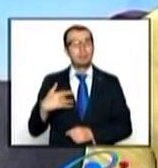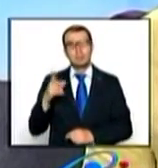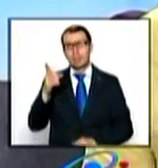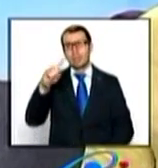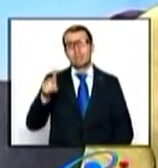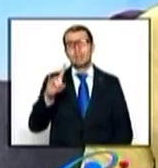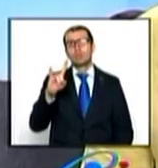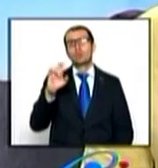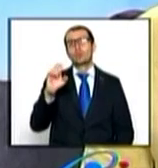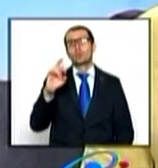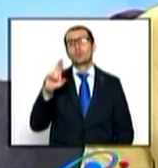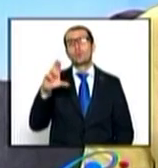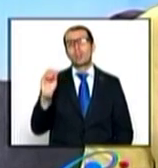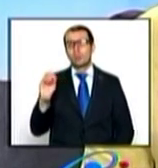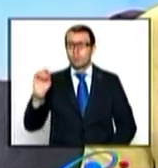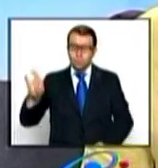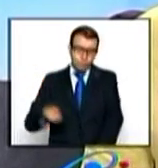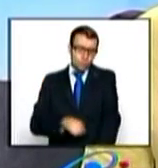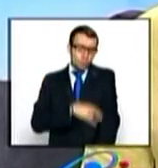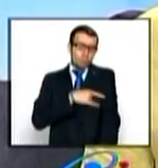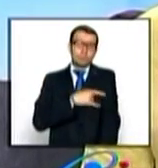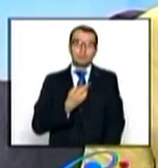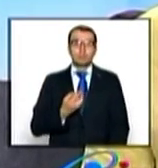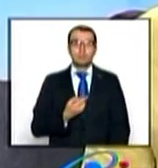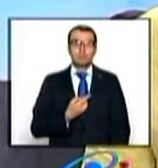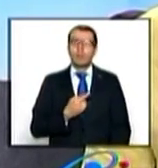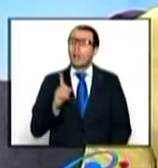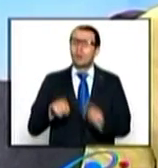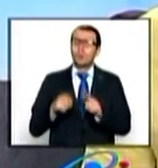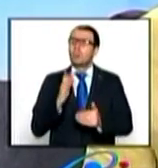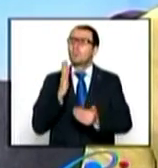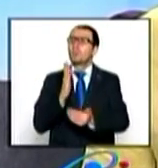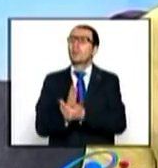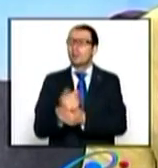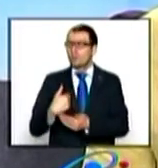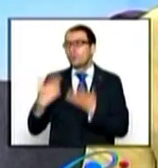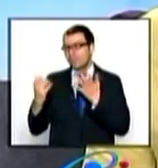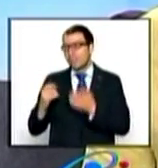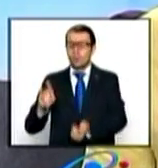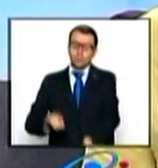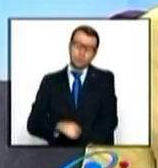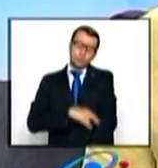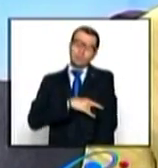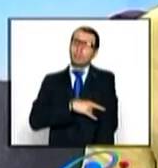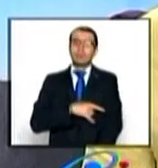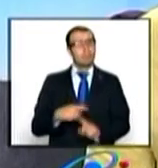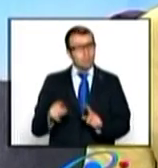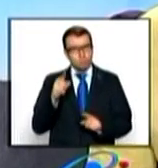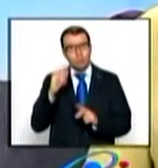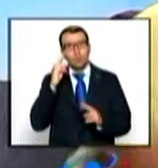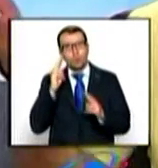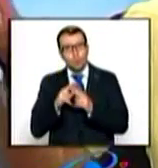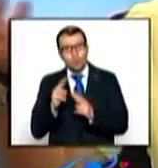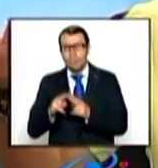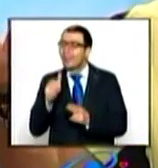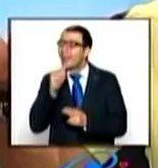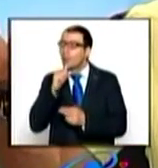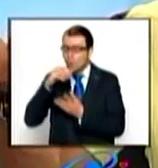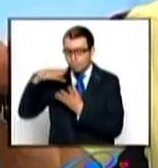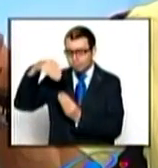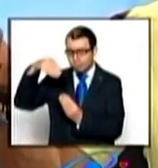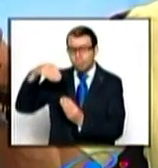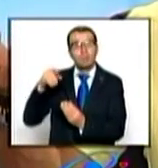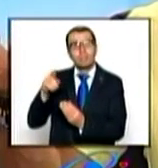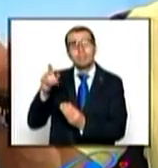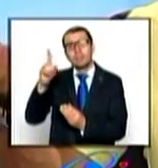la consulta y dicen, yo quiero que me pongan un suero, pero ¿realmente conocen ustedes qué es un suero? ¿Cuál es la diferencia con el suero que